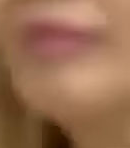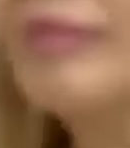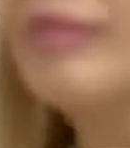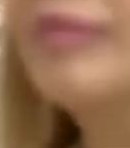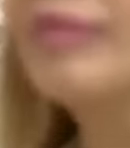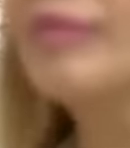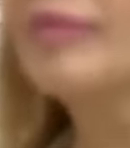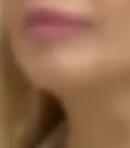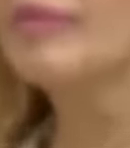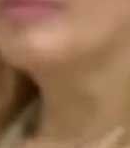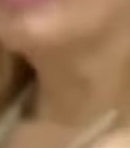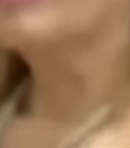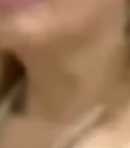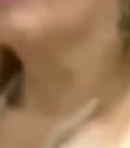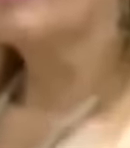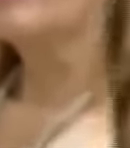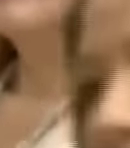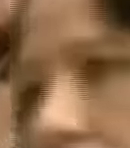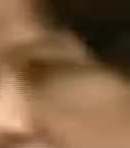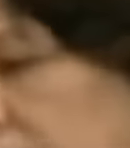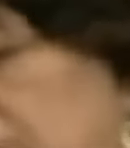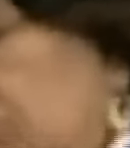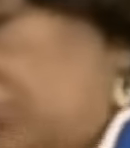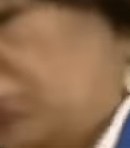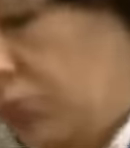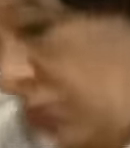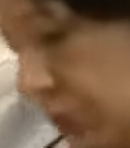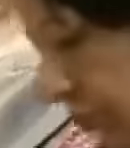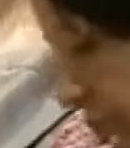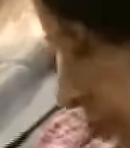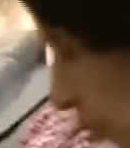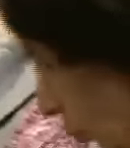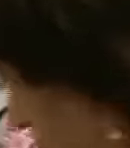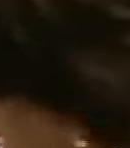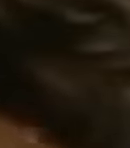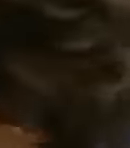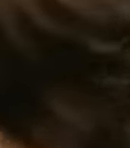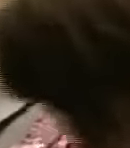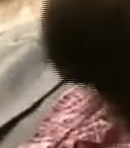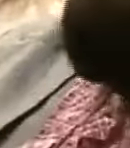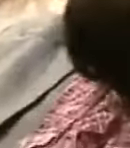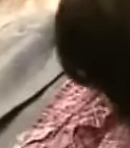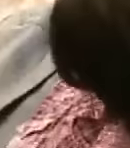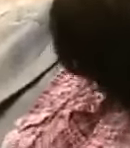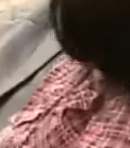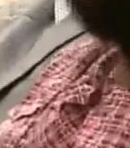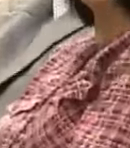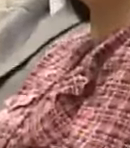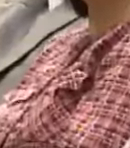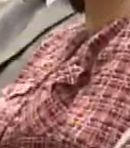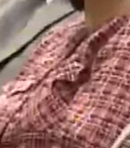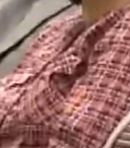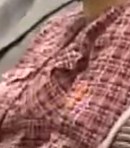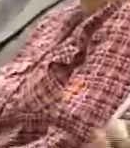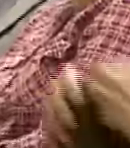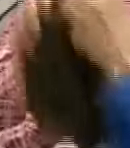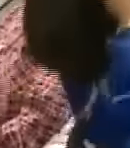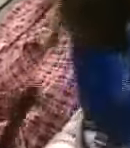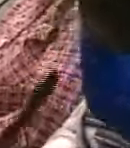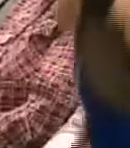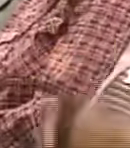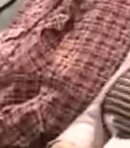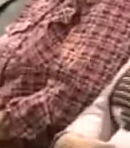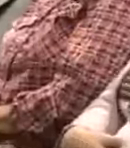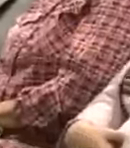heredamos de las luchas históricas de los padres libertadores, del libertador Simón Bolívar. Ahora bien, el presidente marcó una